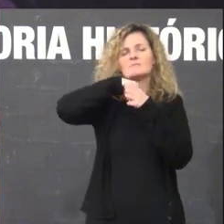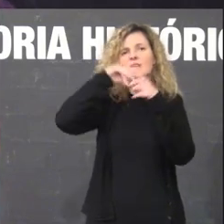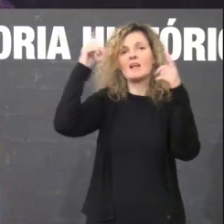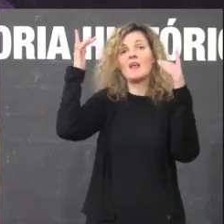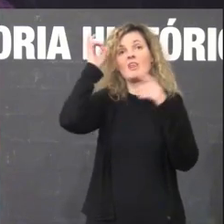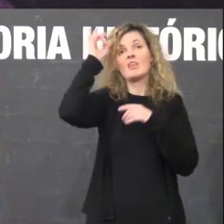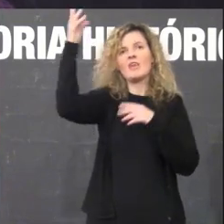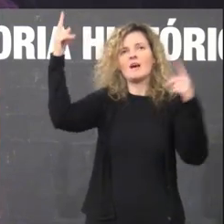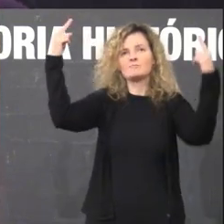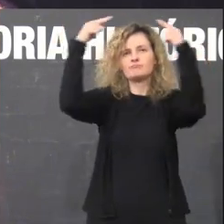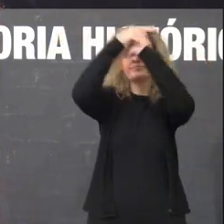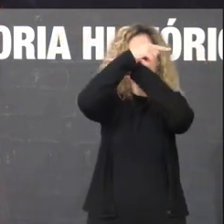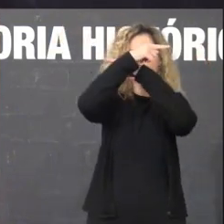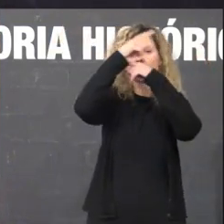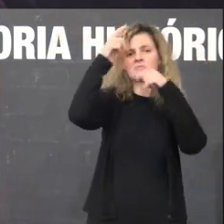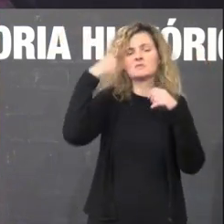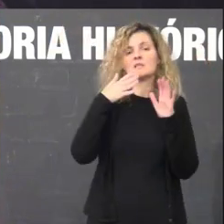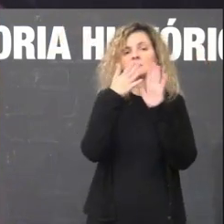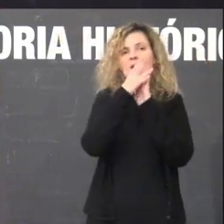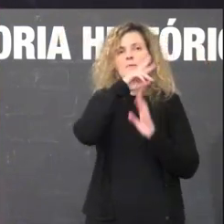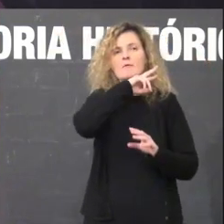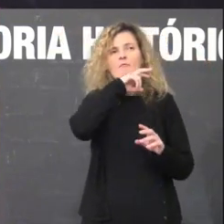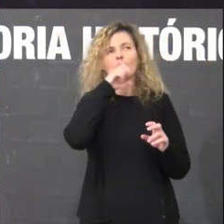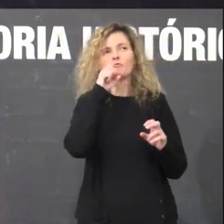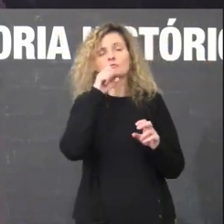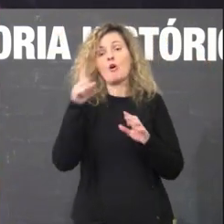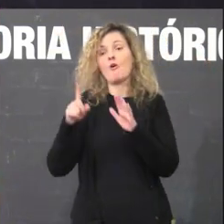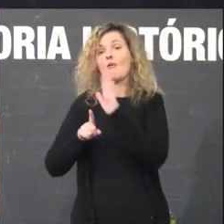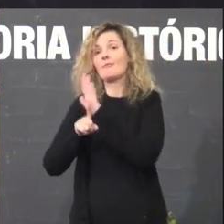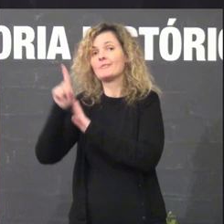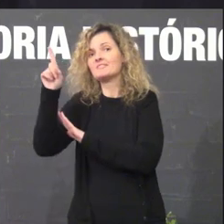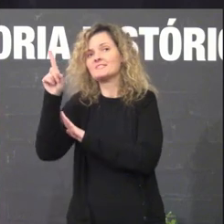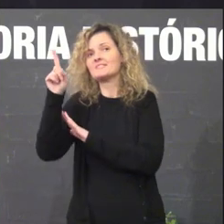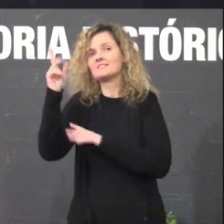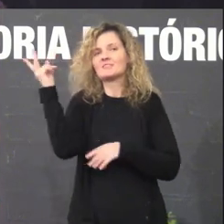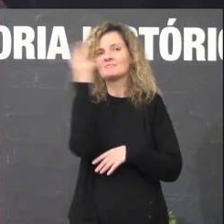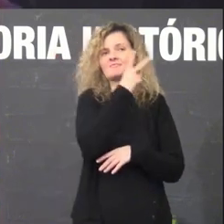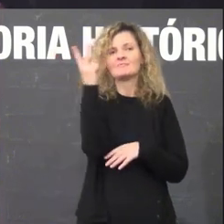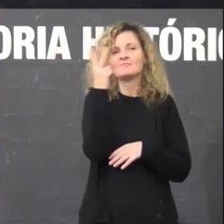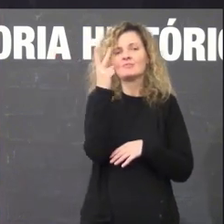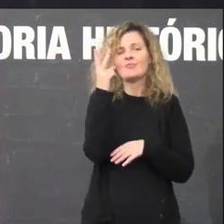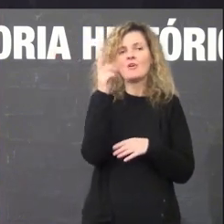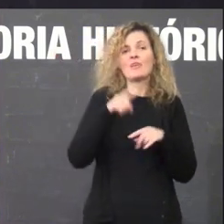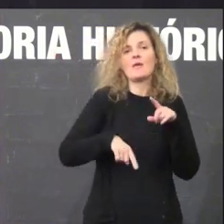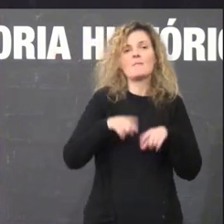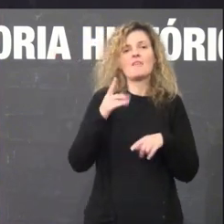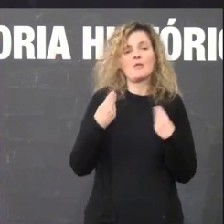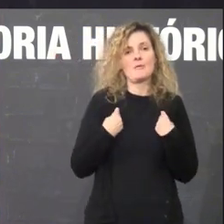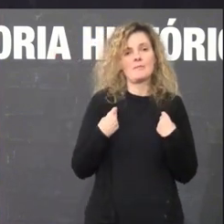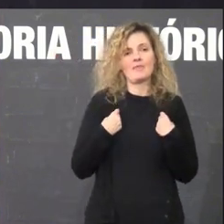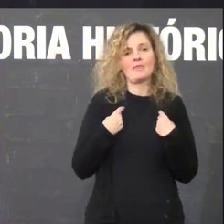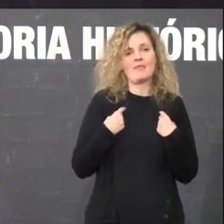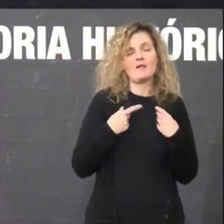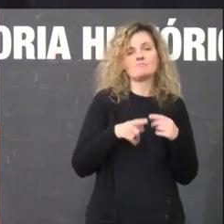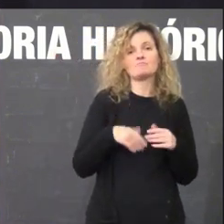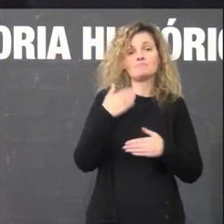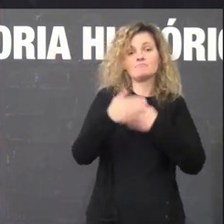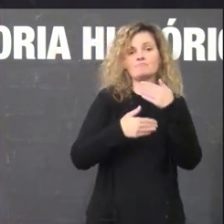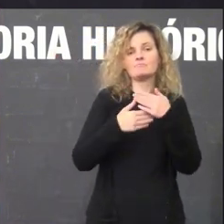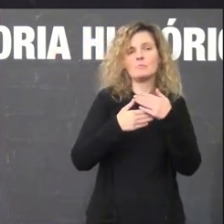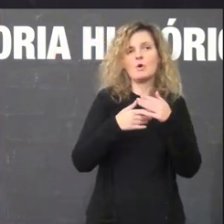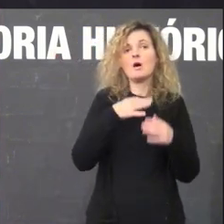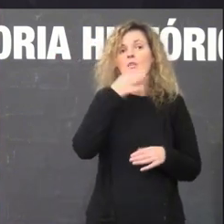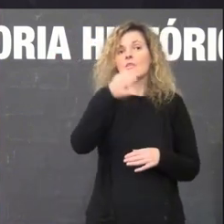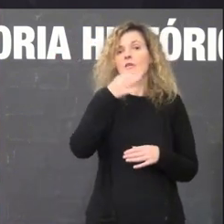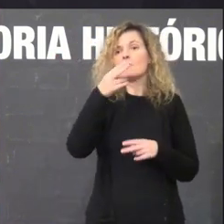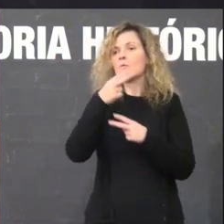contradictorias en nuestra cabeza ideas conservadoras e ideas progresistas en algunos aspectos u otros de la vida y que depende de cuáles sean